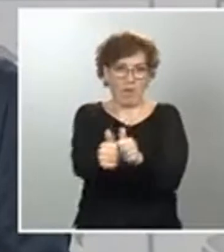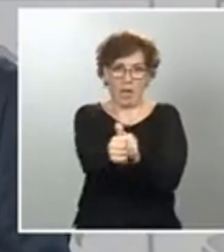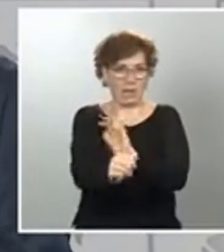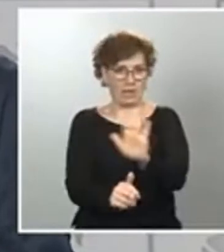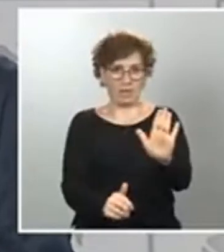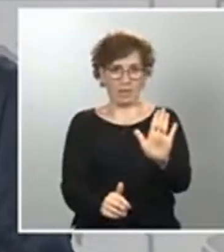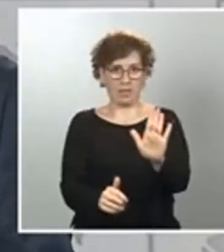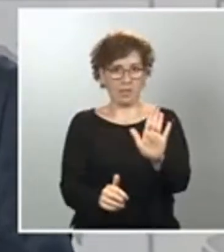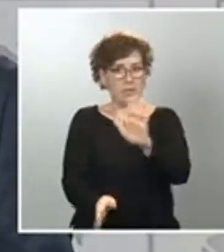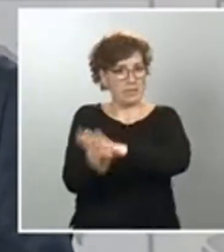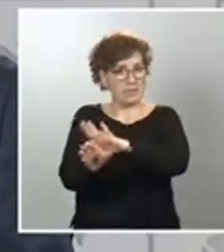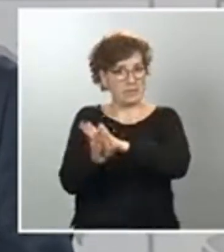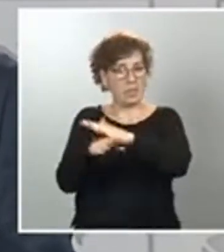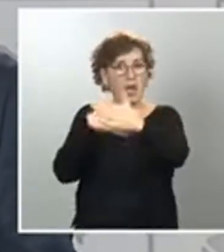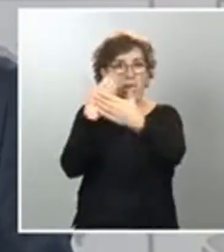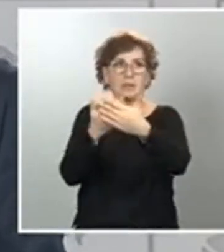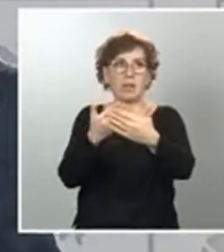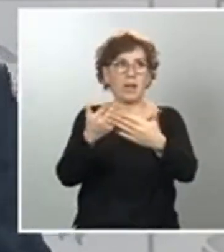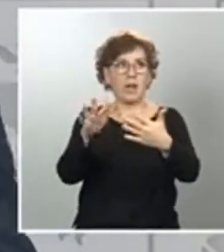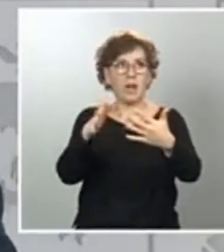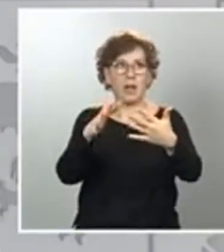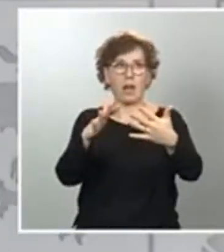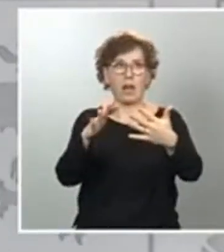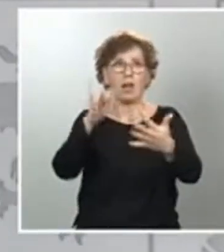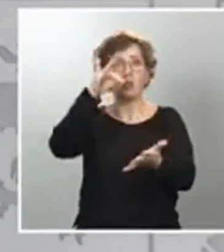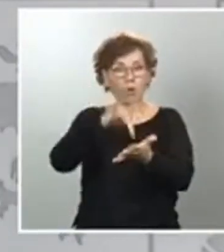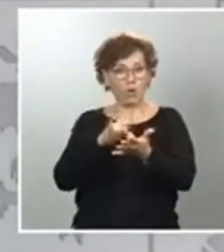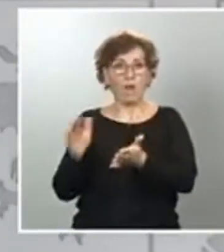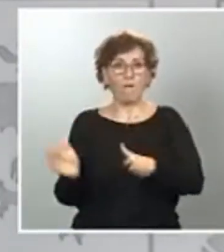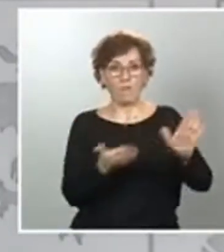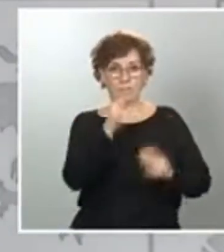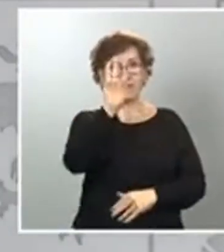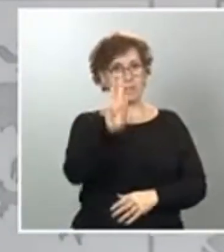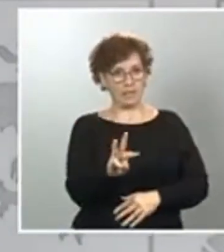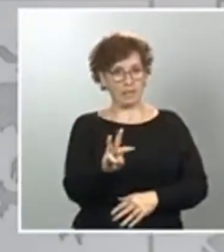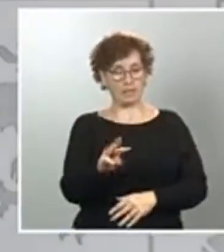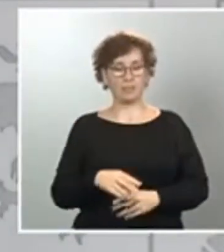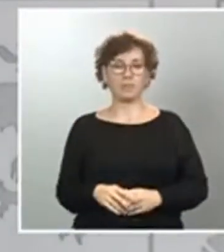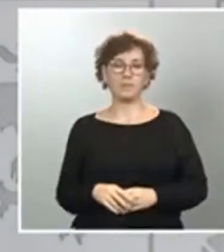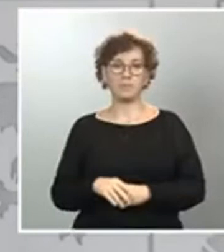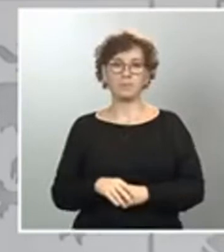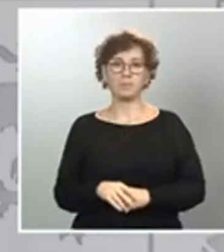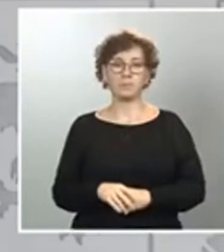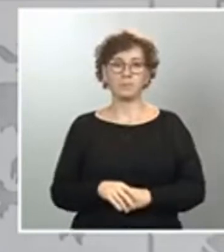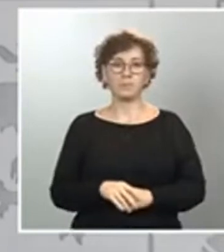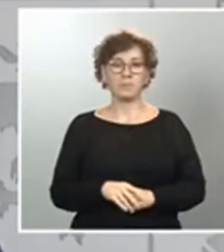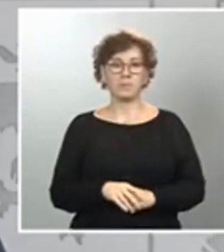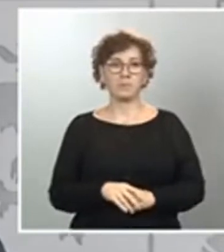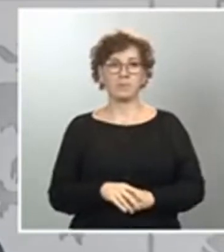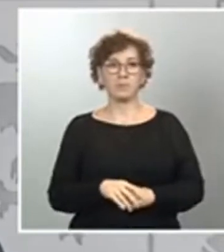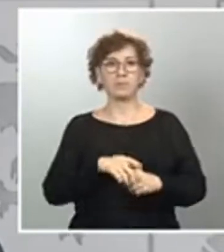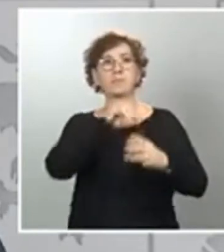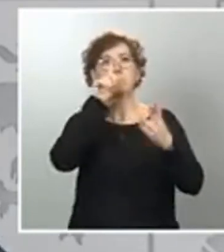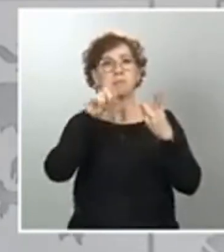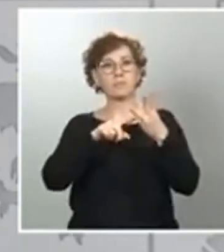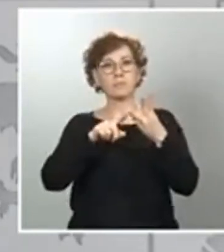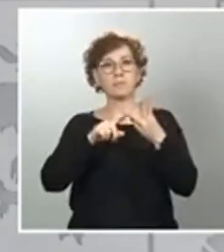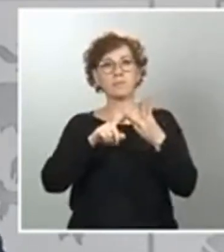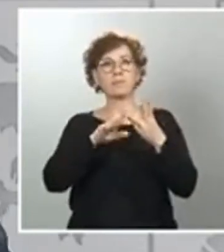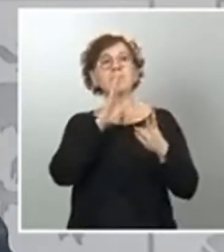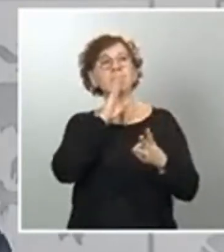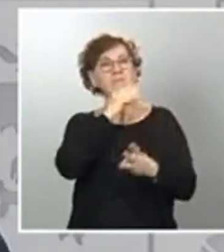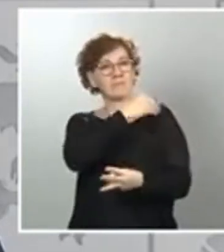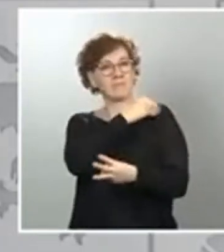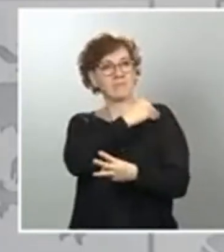al menos llegar a la fase 3. Y en tercer lugar, en relación con su pregunta sobre el estado de